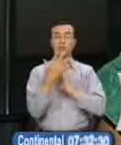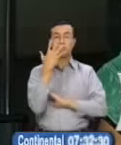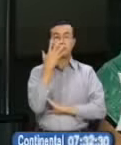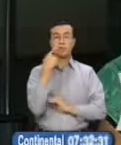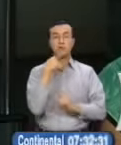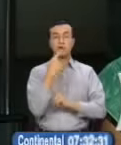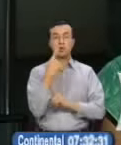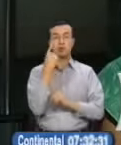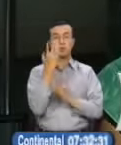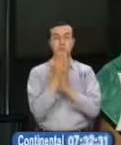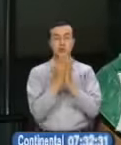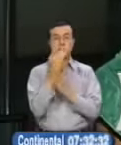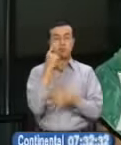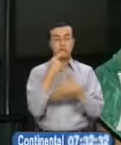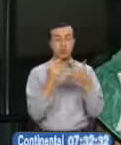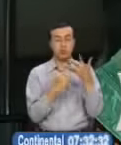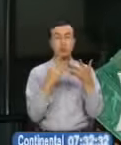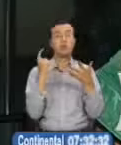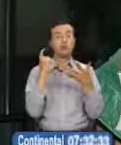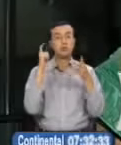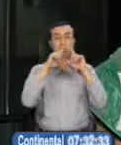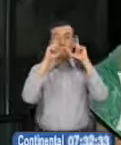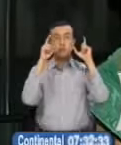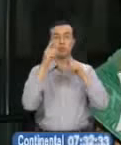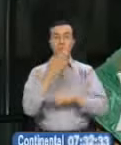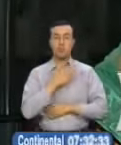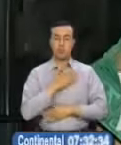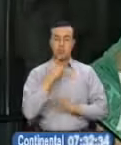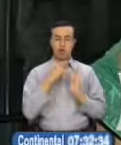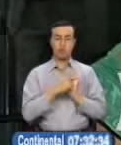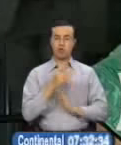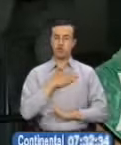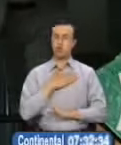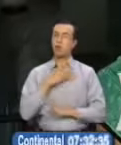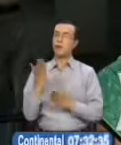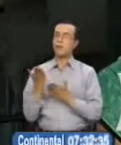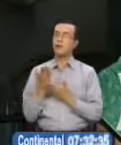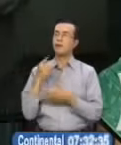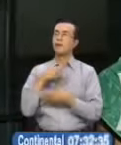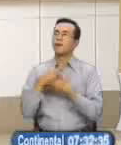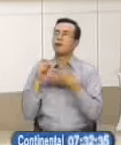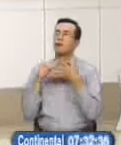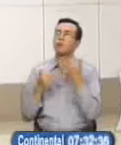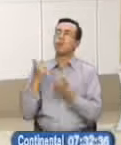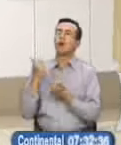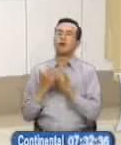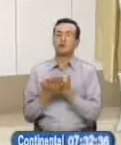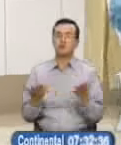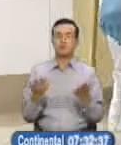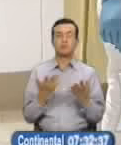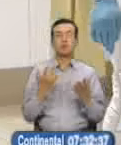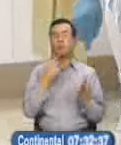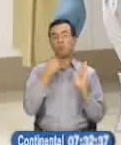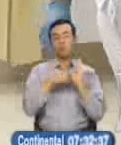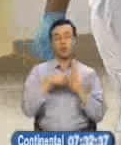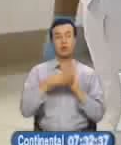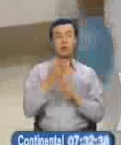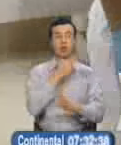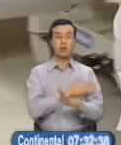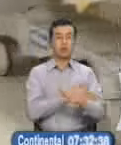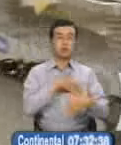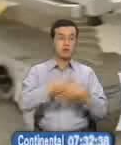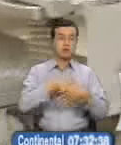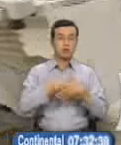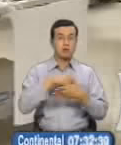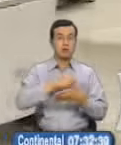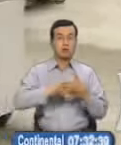una cartera de servicios mínimos que deben ofertar. ¿Qué es lo que yo como usuario puedo recibir de parte de las empresas? Se eliminan restricciones que antes constaban en